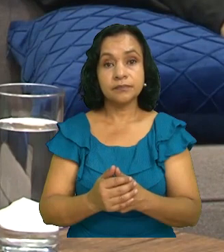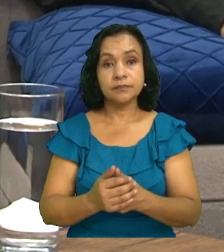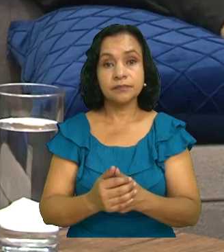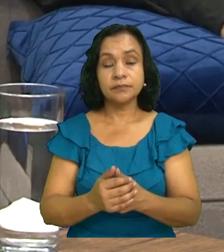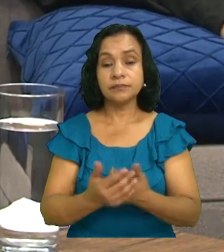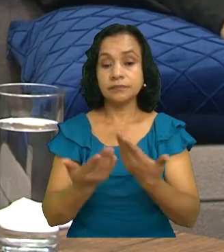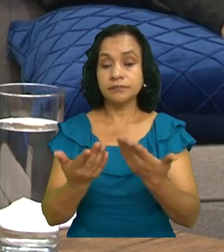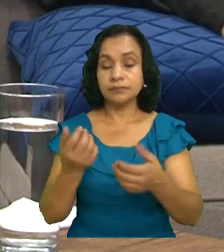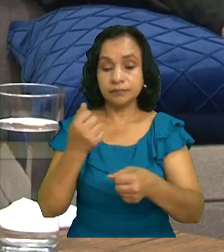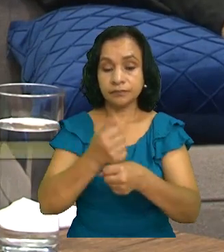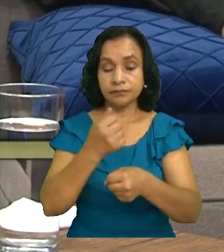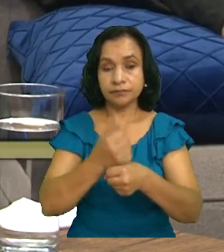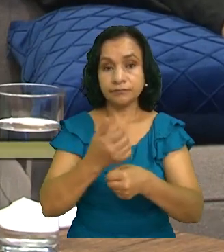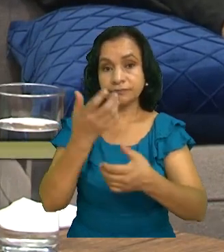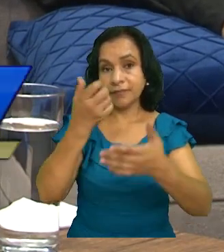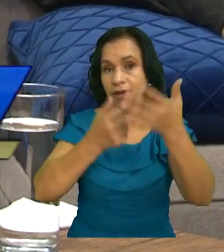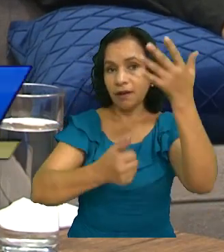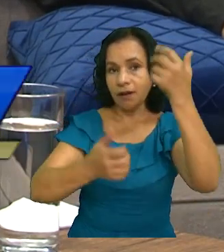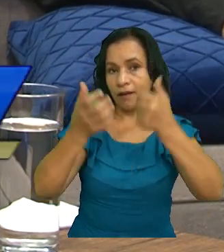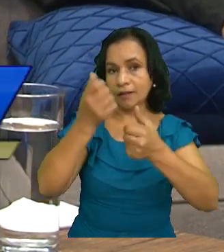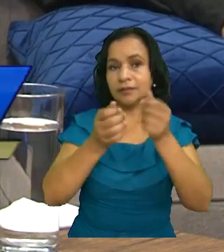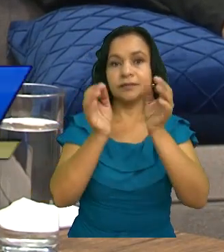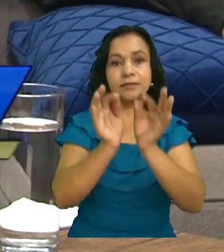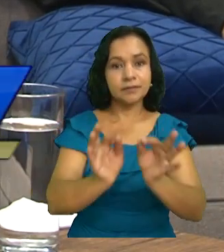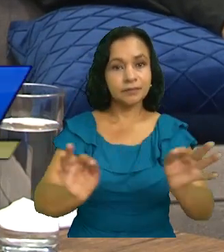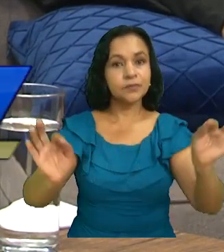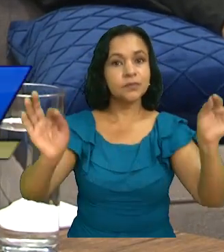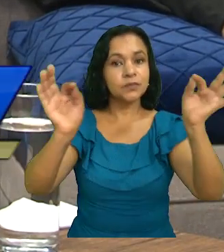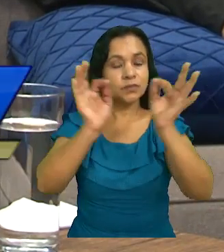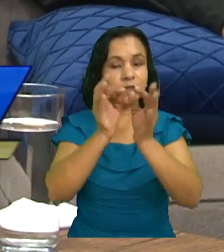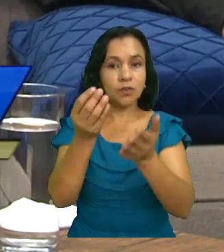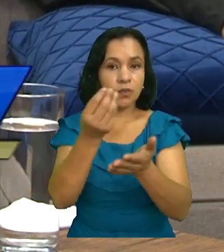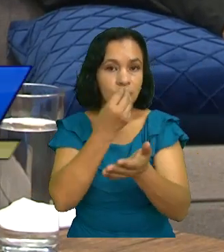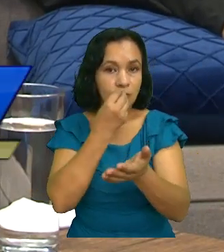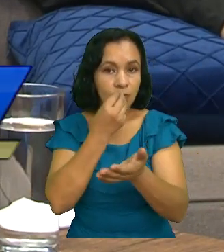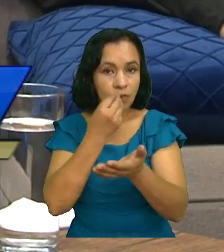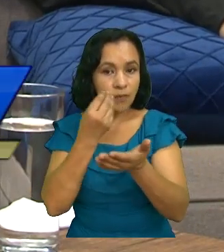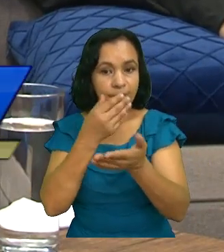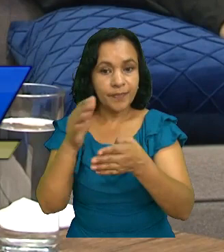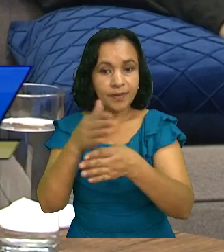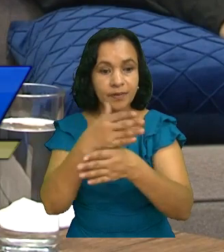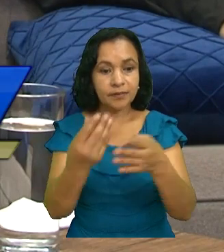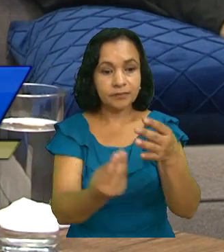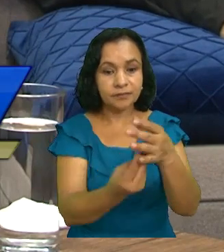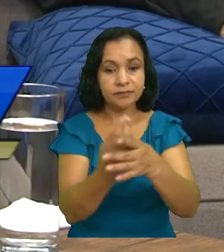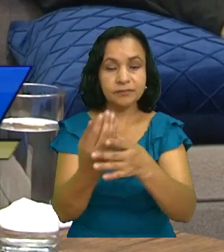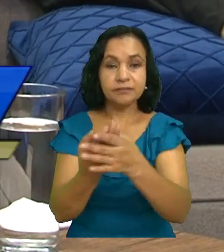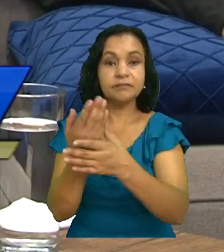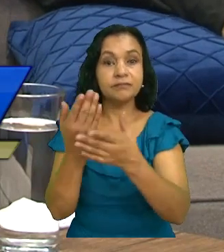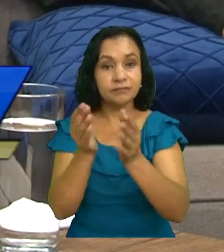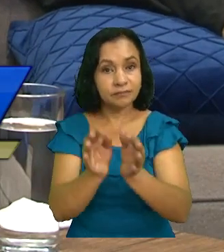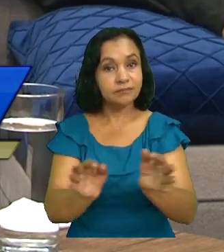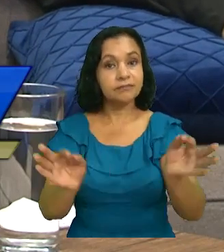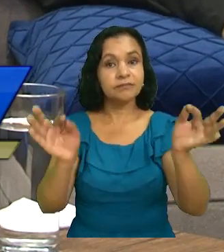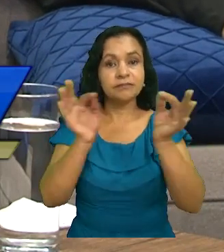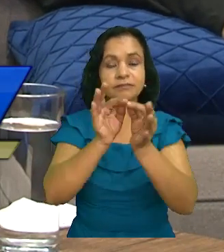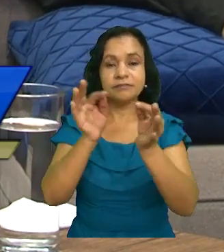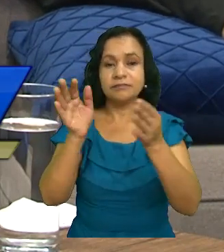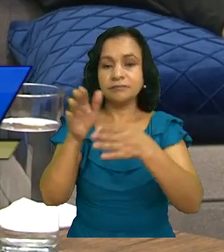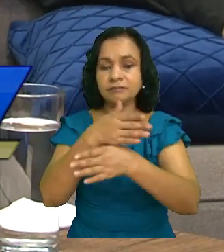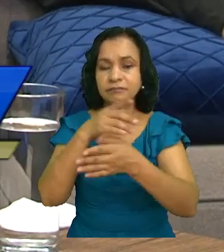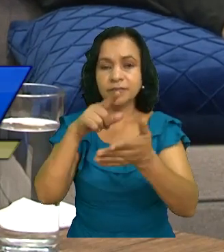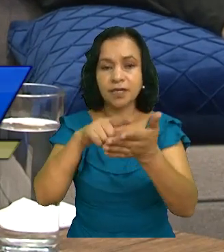la producción lechera es altísima, la comida que se produce ahí, granos